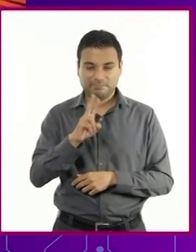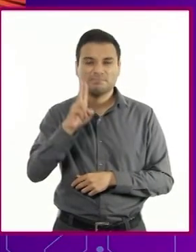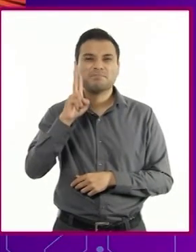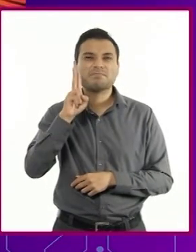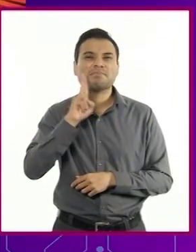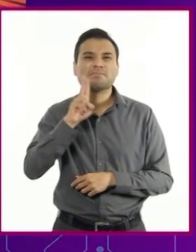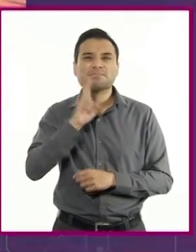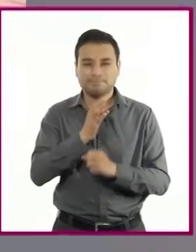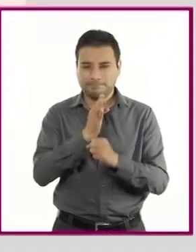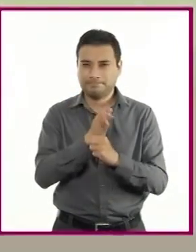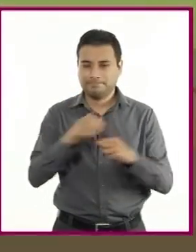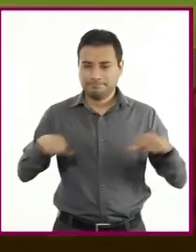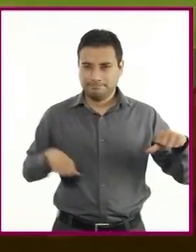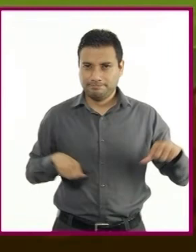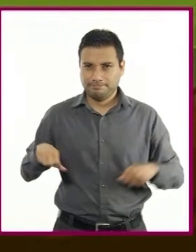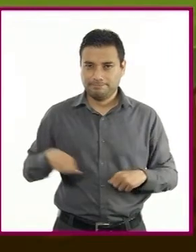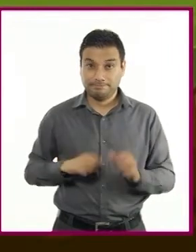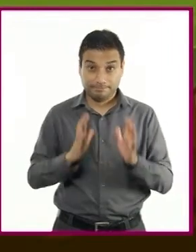el reto?